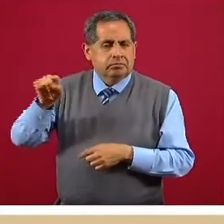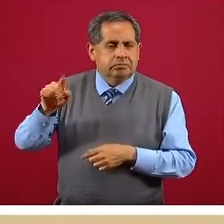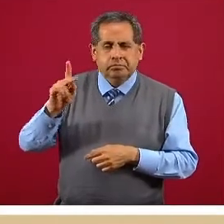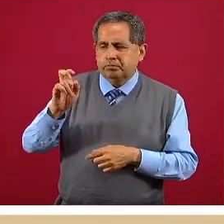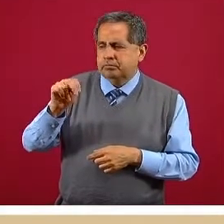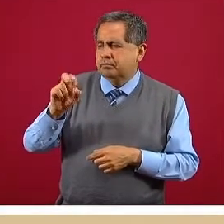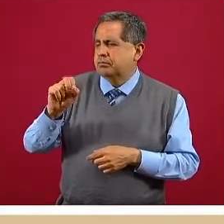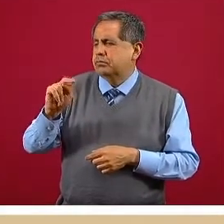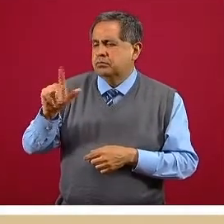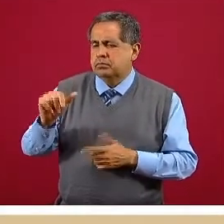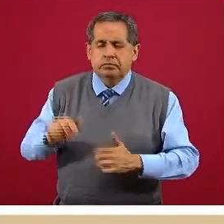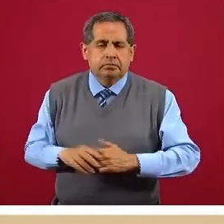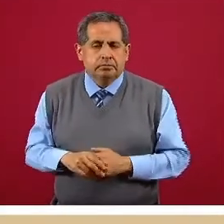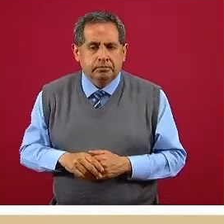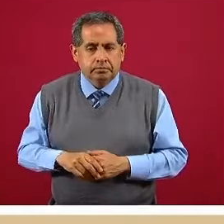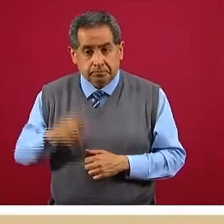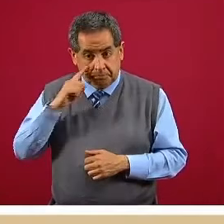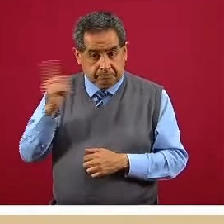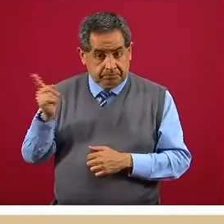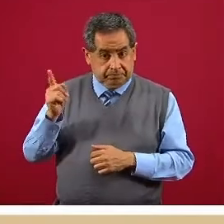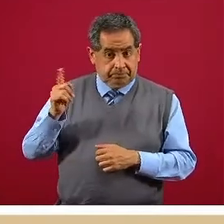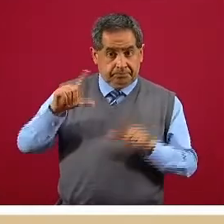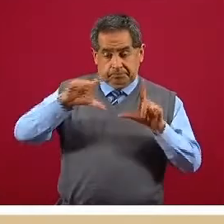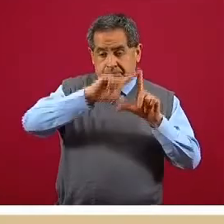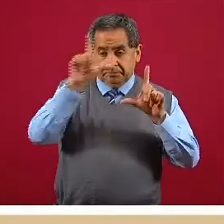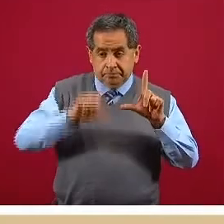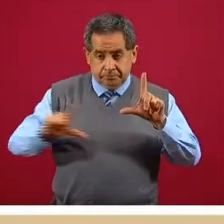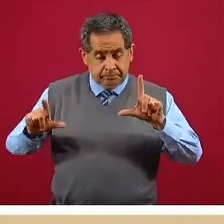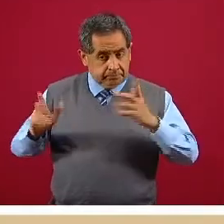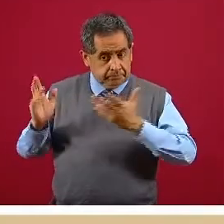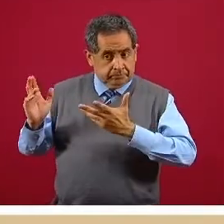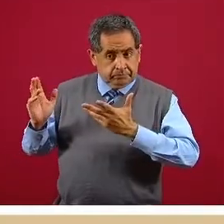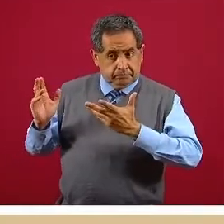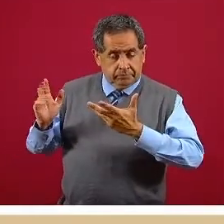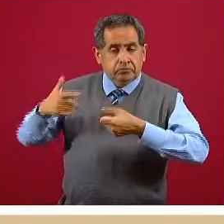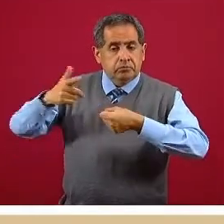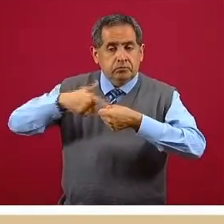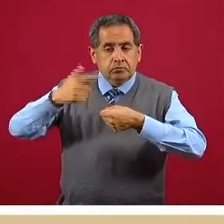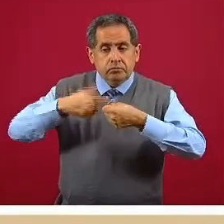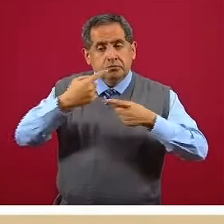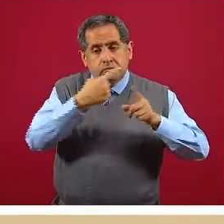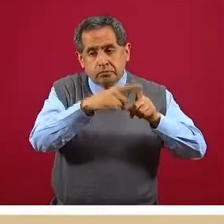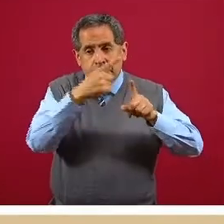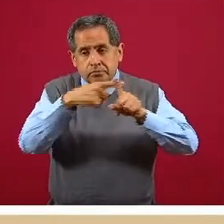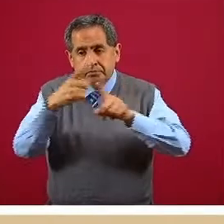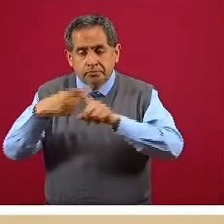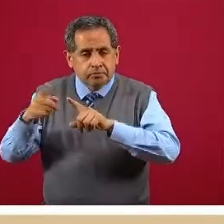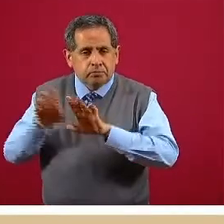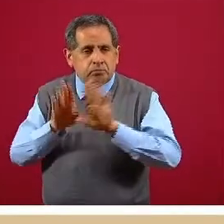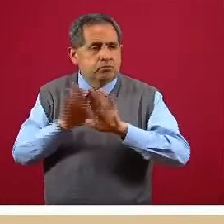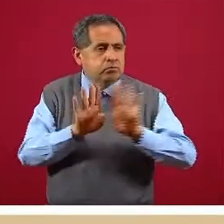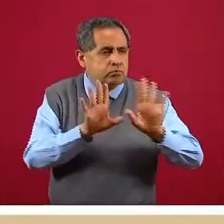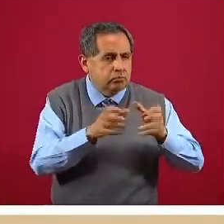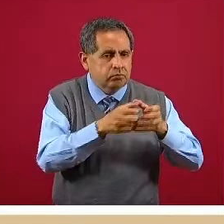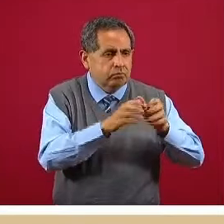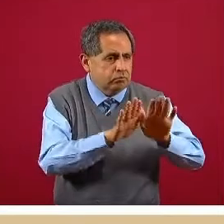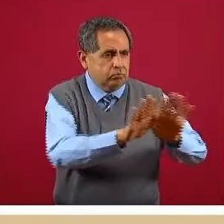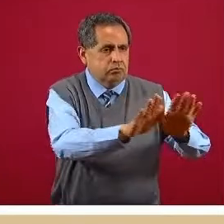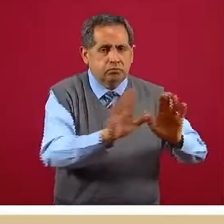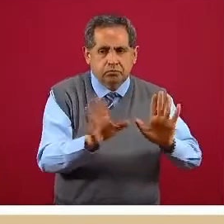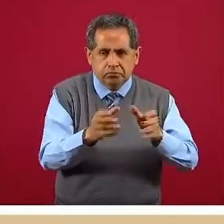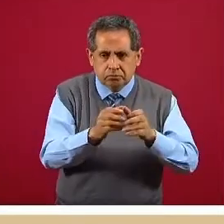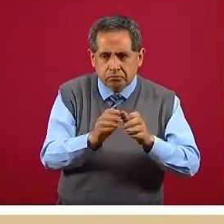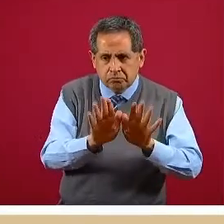este mapa ustedes lo que pueden ver es que en los diferentes colores es cómo están agrupadas las